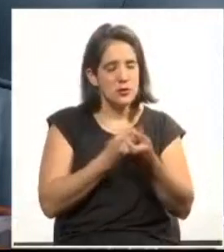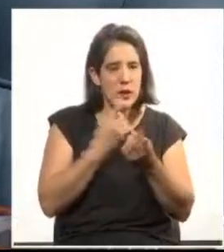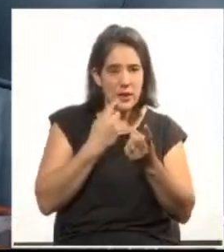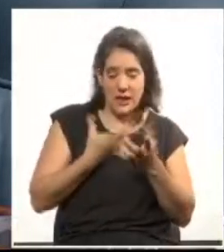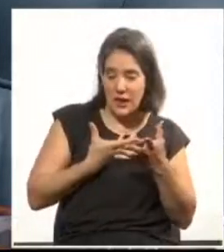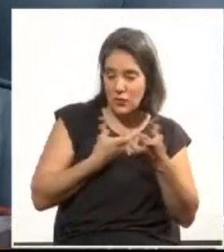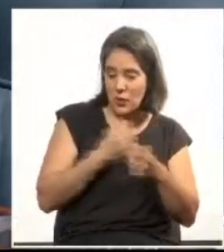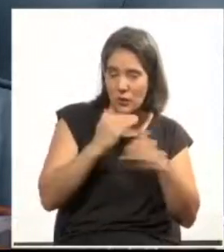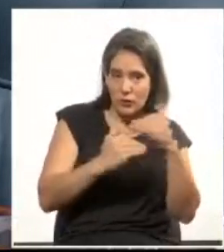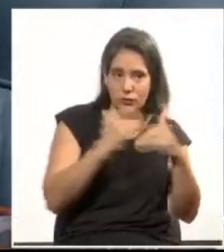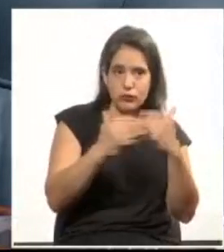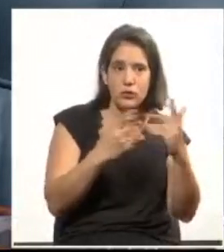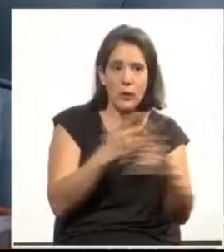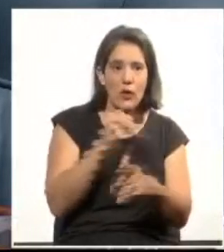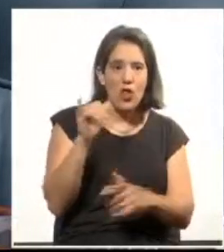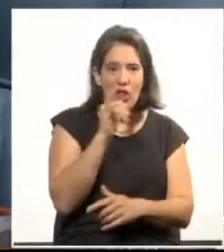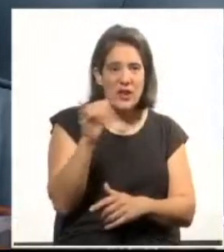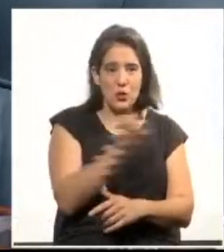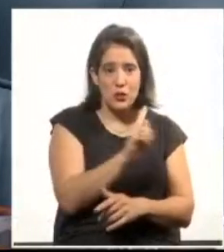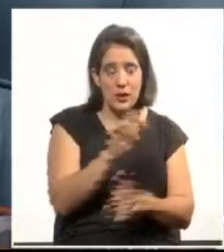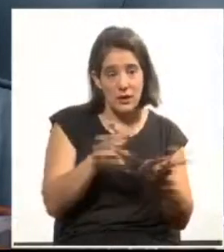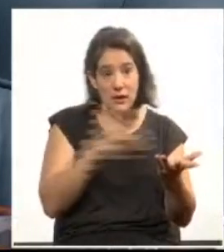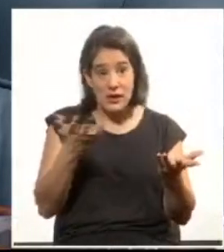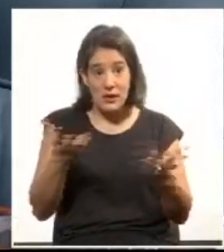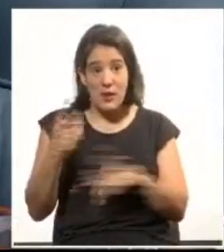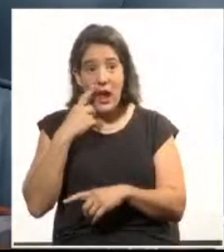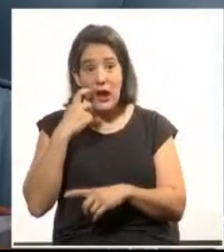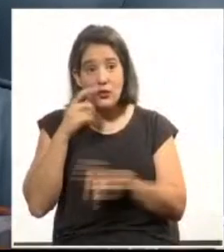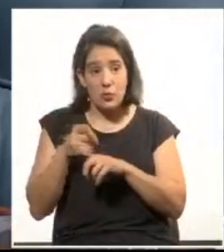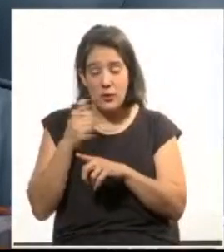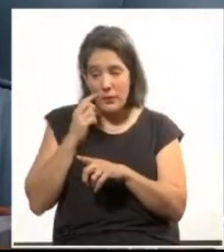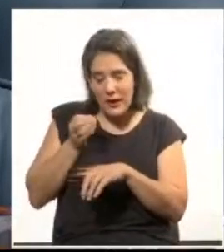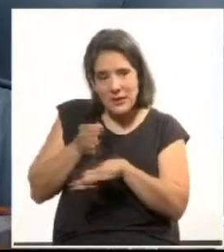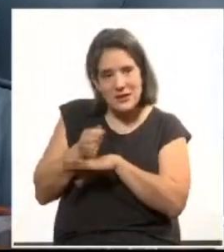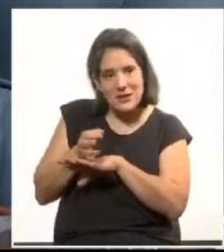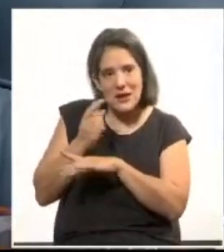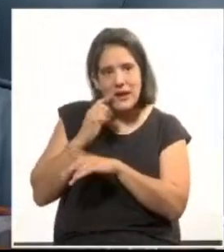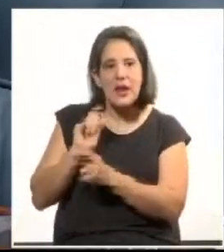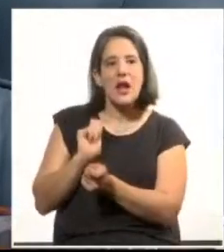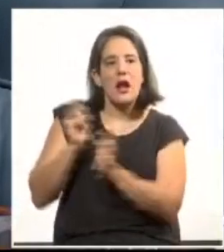guiarlas en los procesos de denuncia, y también a los hombres para generar nuevas masculinidades.